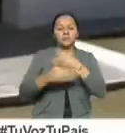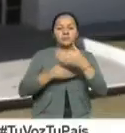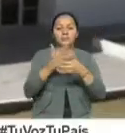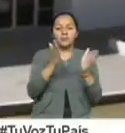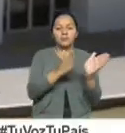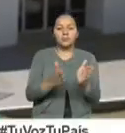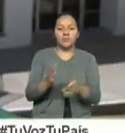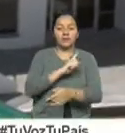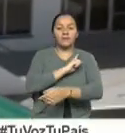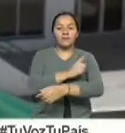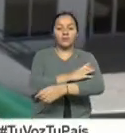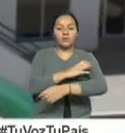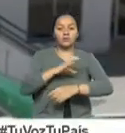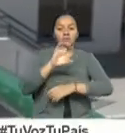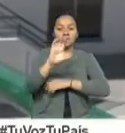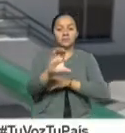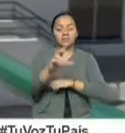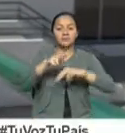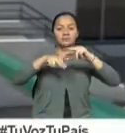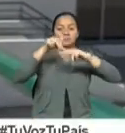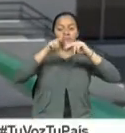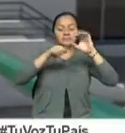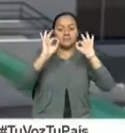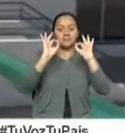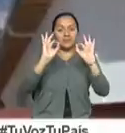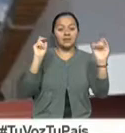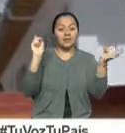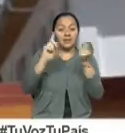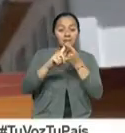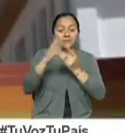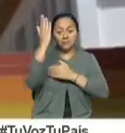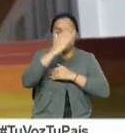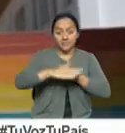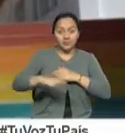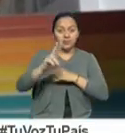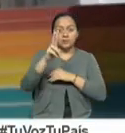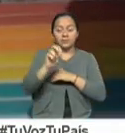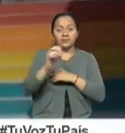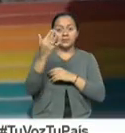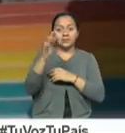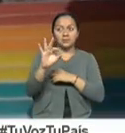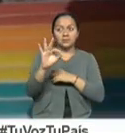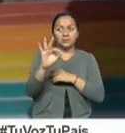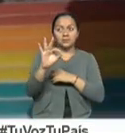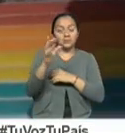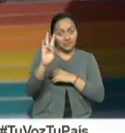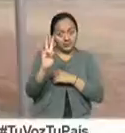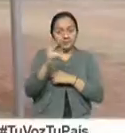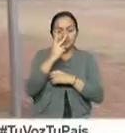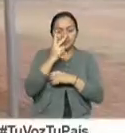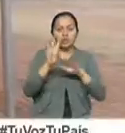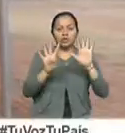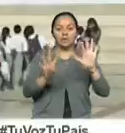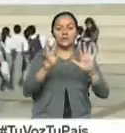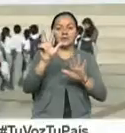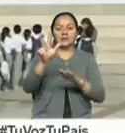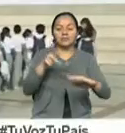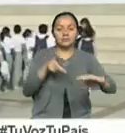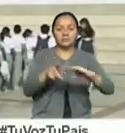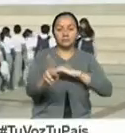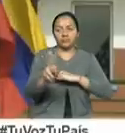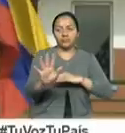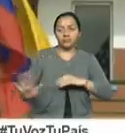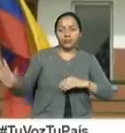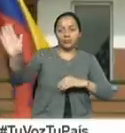de fortalecimiento de infraestructura. Hasta finales de año, se prevé inaugurar un total de 93 unidades educativas en el